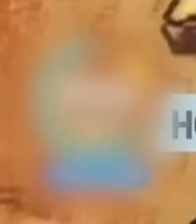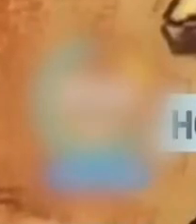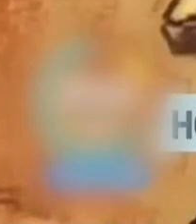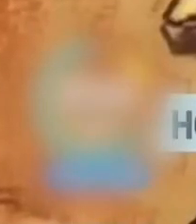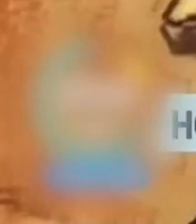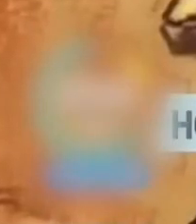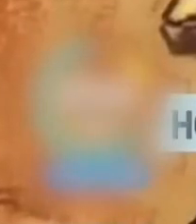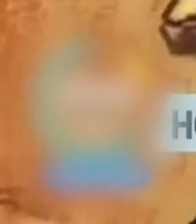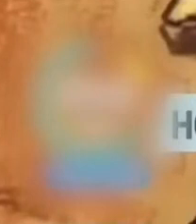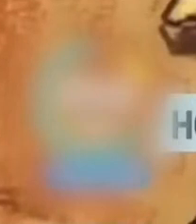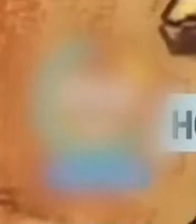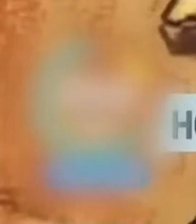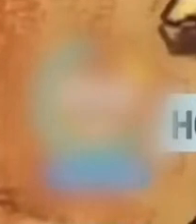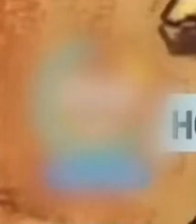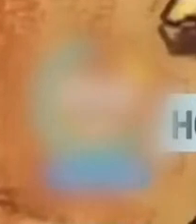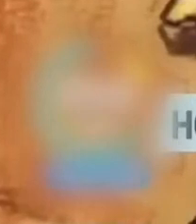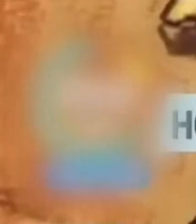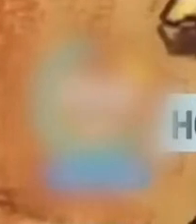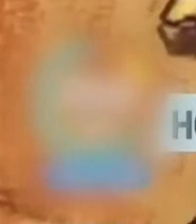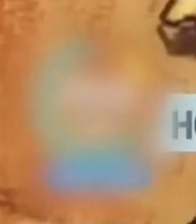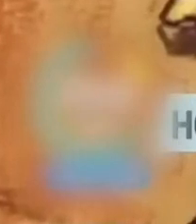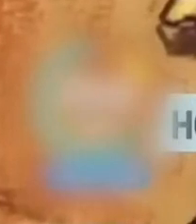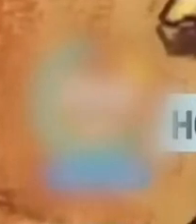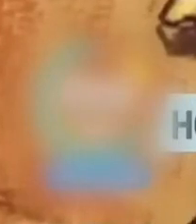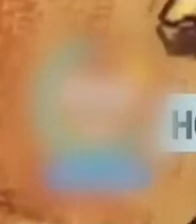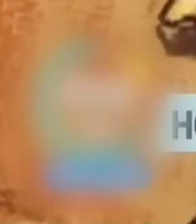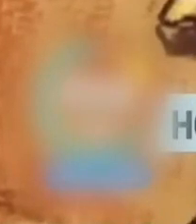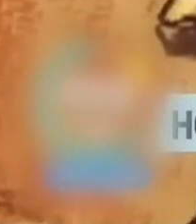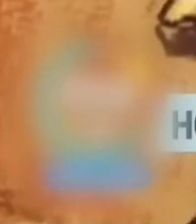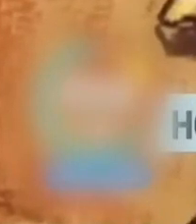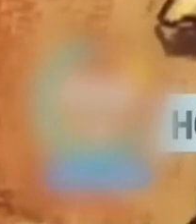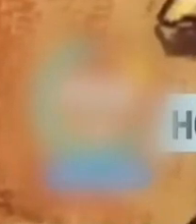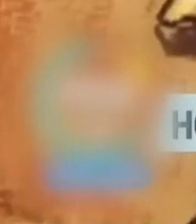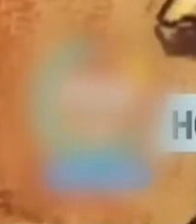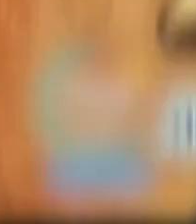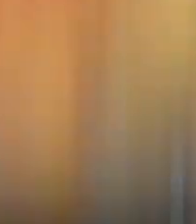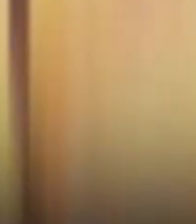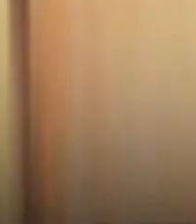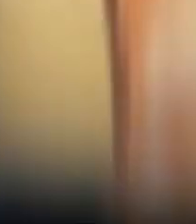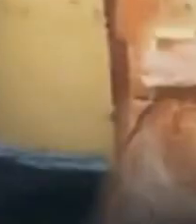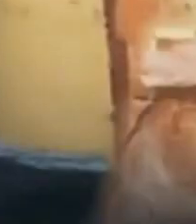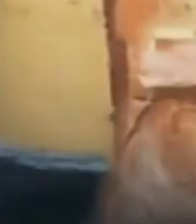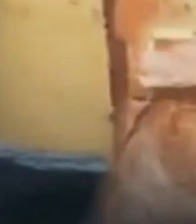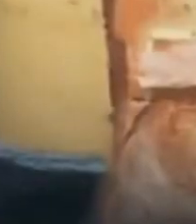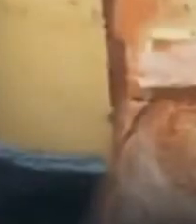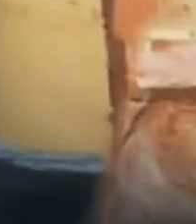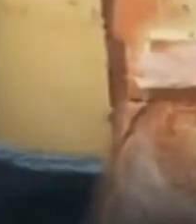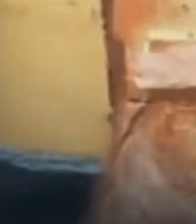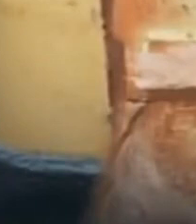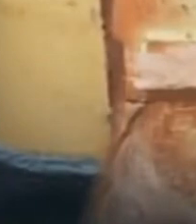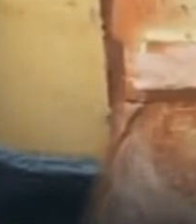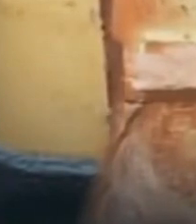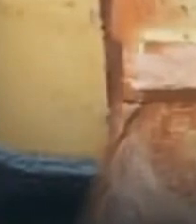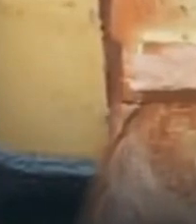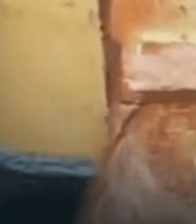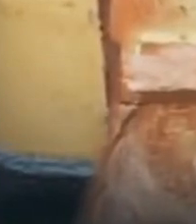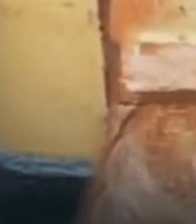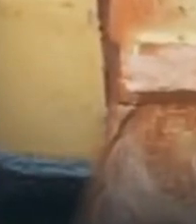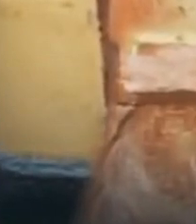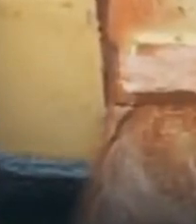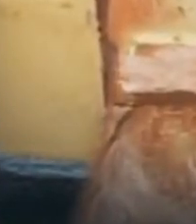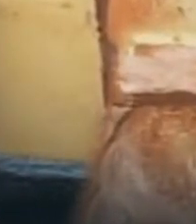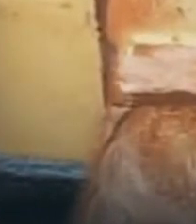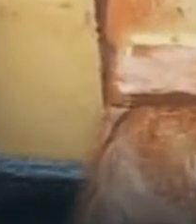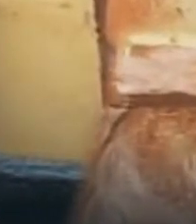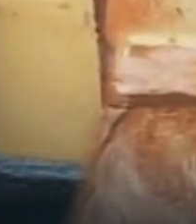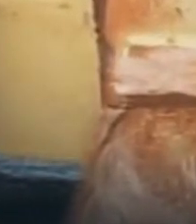la Corte con testimonios que no tuvieron relación con García Luna y solicitó que en sus siguientes interrogatorios sean más breves y se enfoquen en los